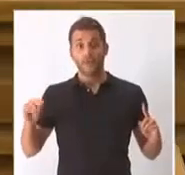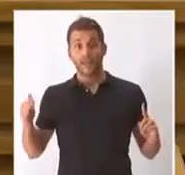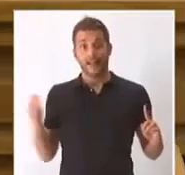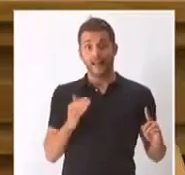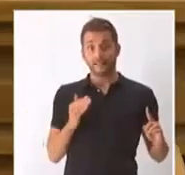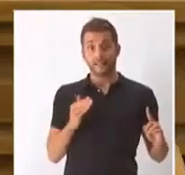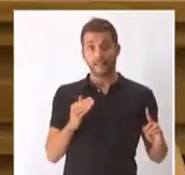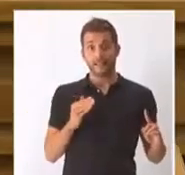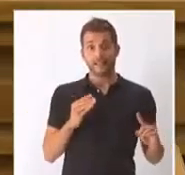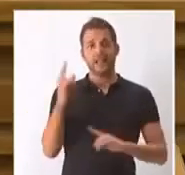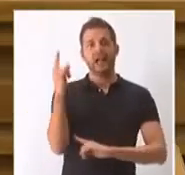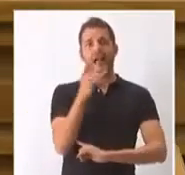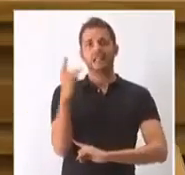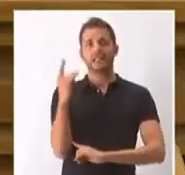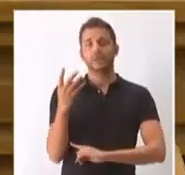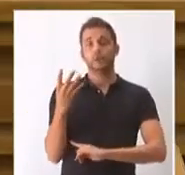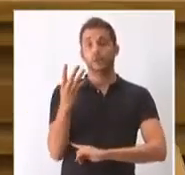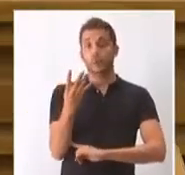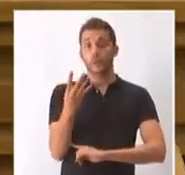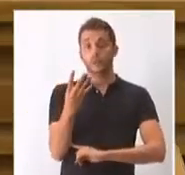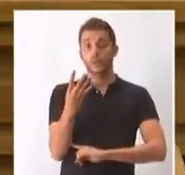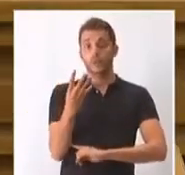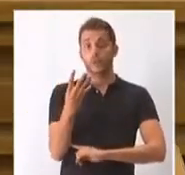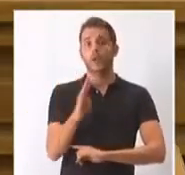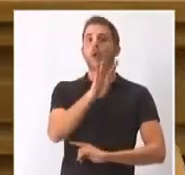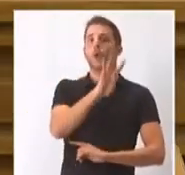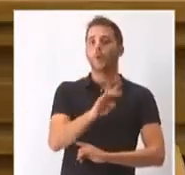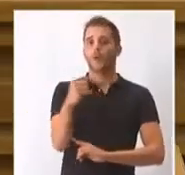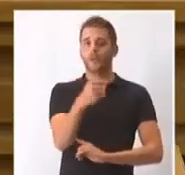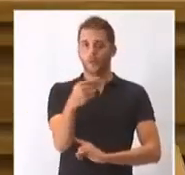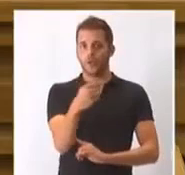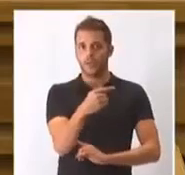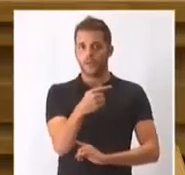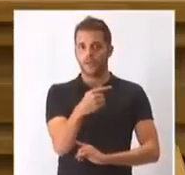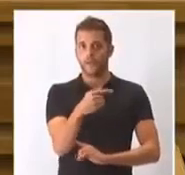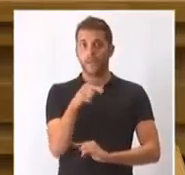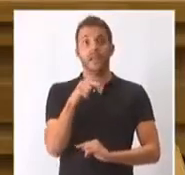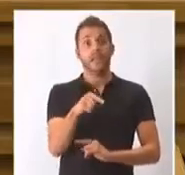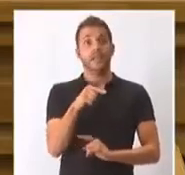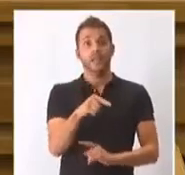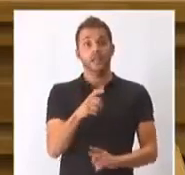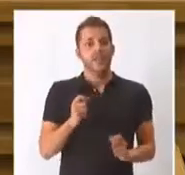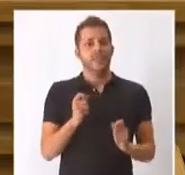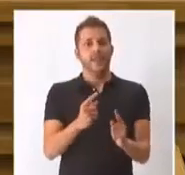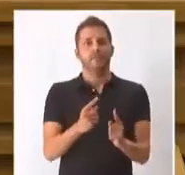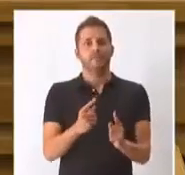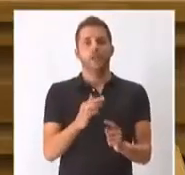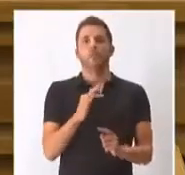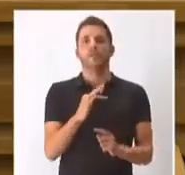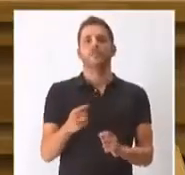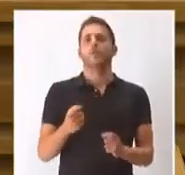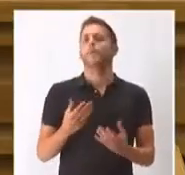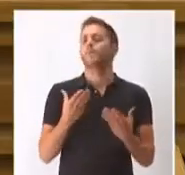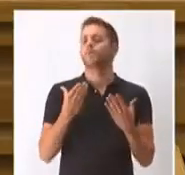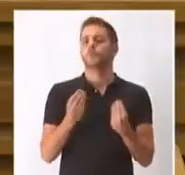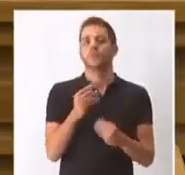antenas más que extenderán el 4g y que los tienen a miles y miles de personas vamos a